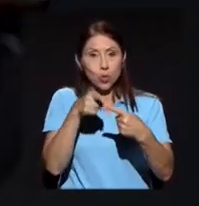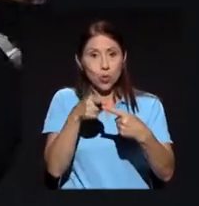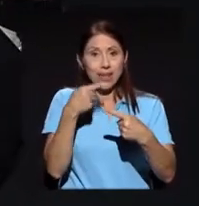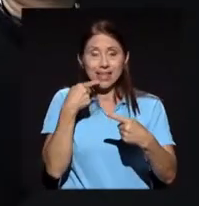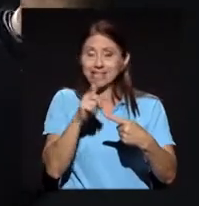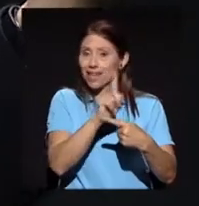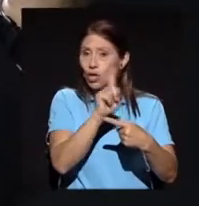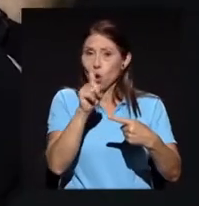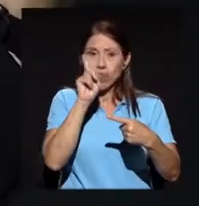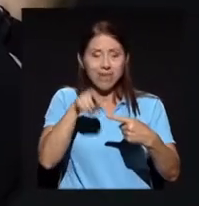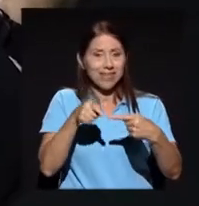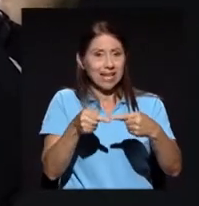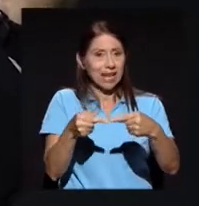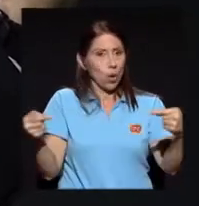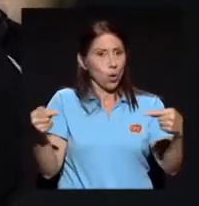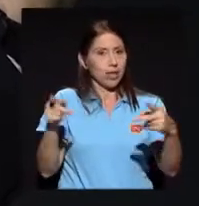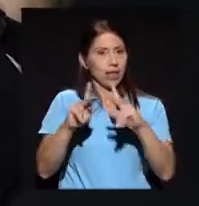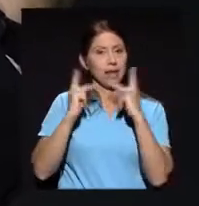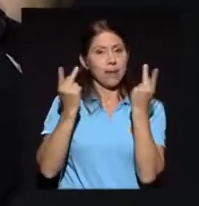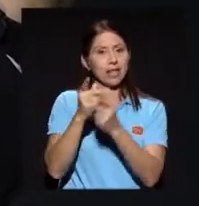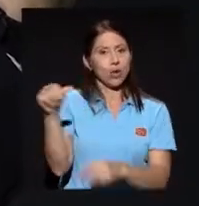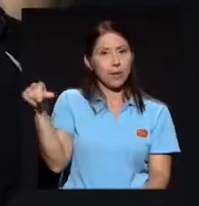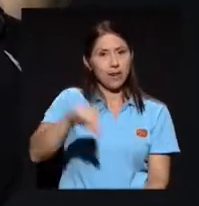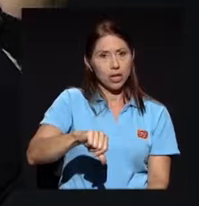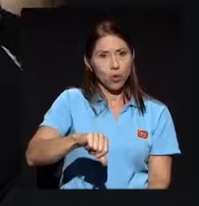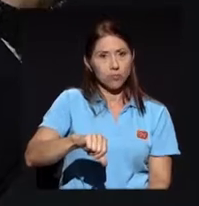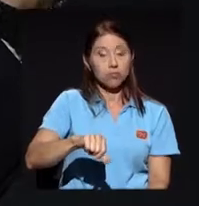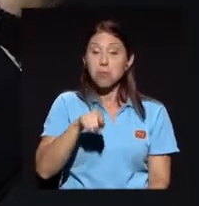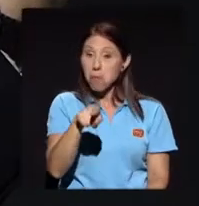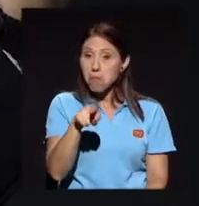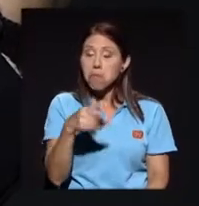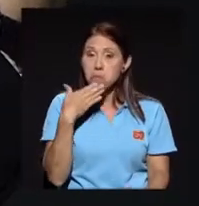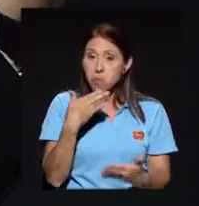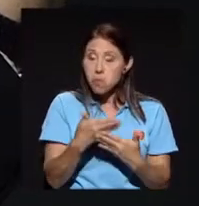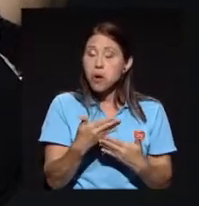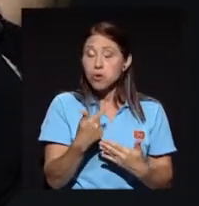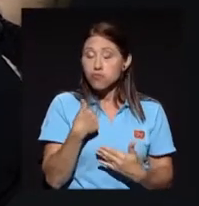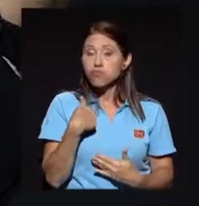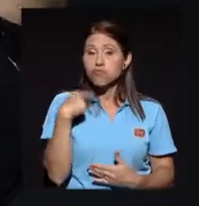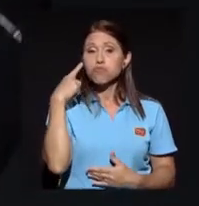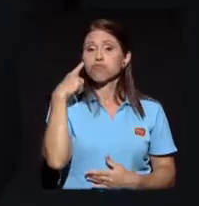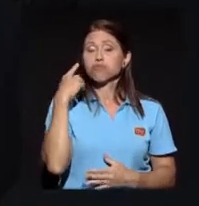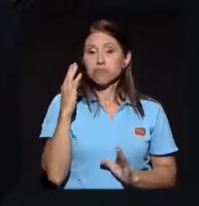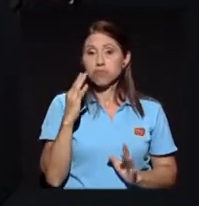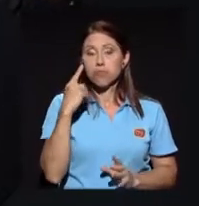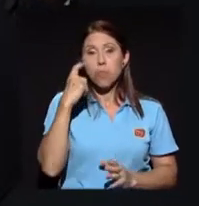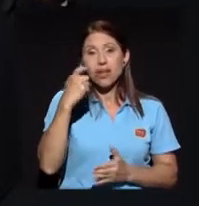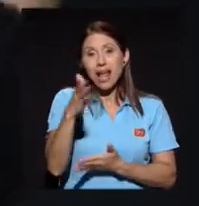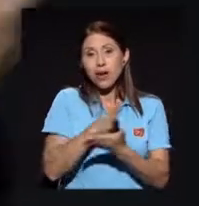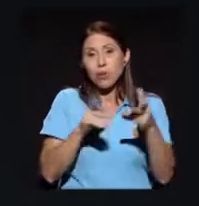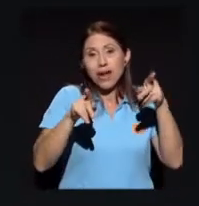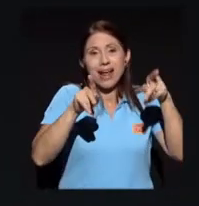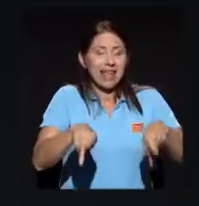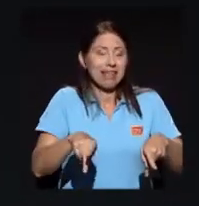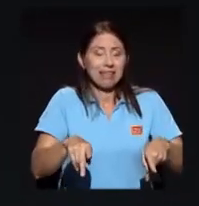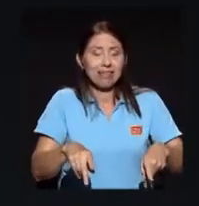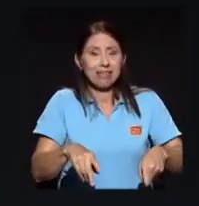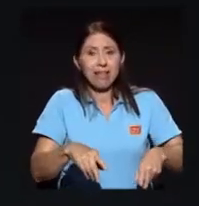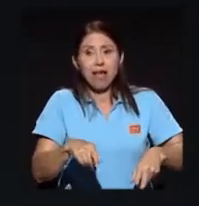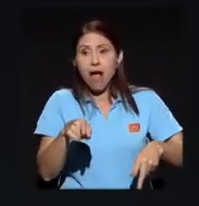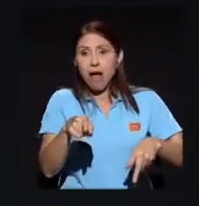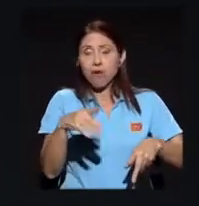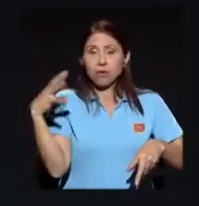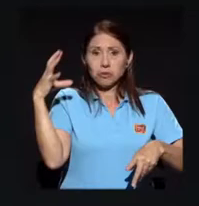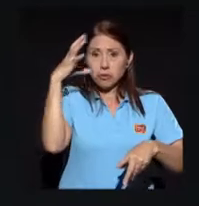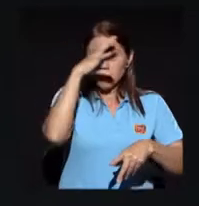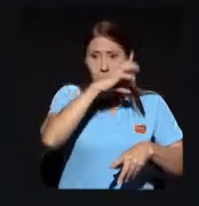partido que perdió eso yo creo que lo encontré muy bueno porque alguna gente le echó el pego gritos en contra de la señora